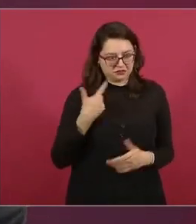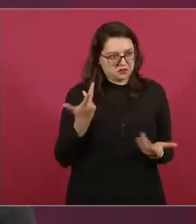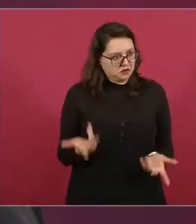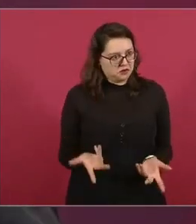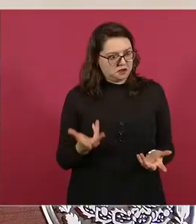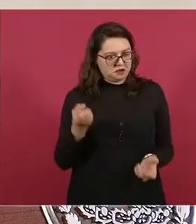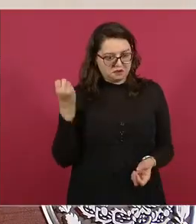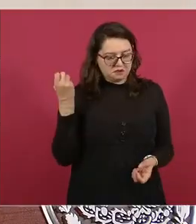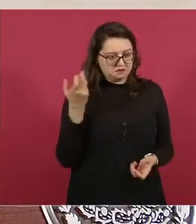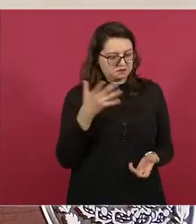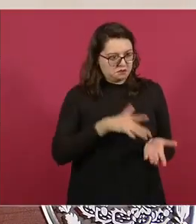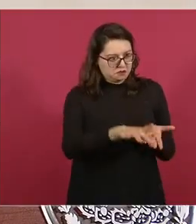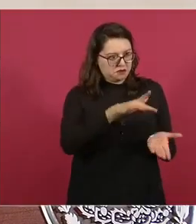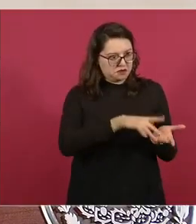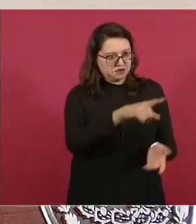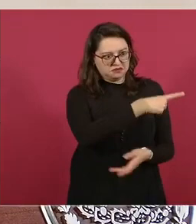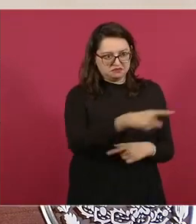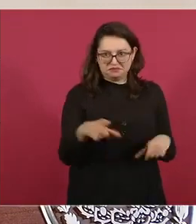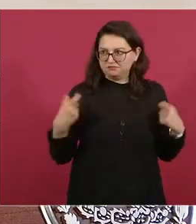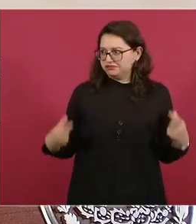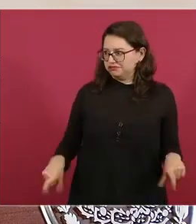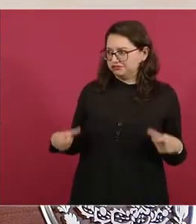retirar.